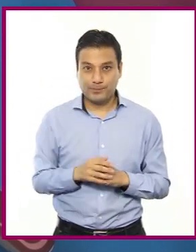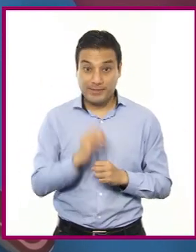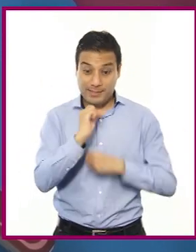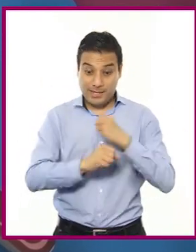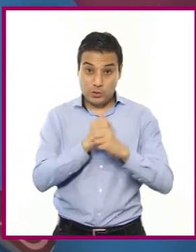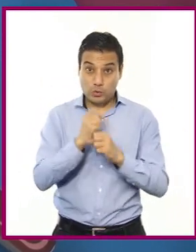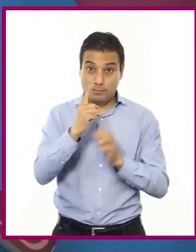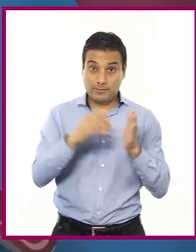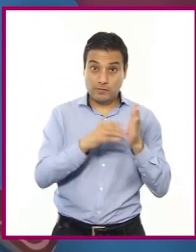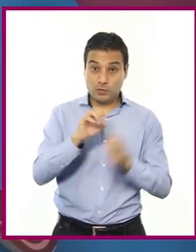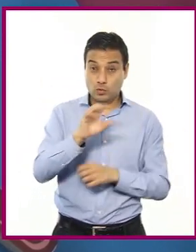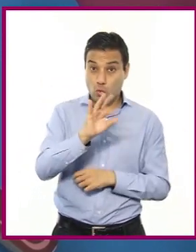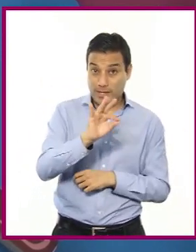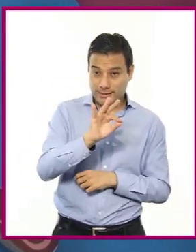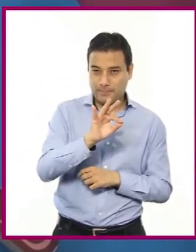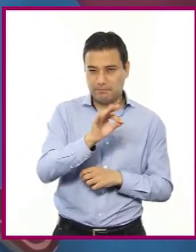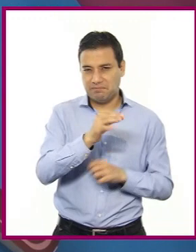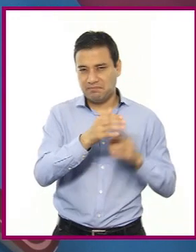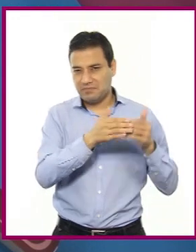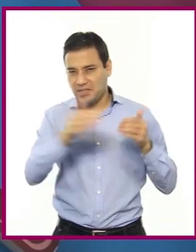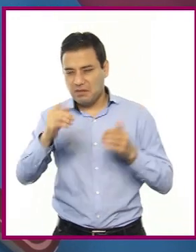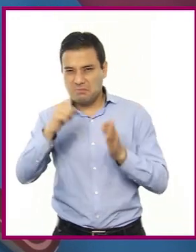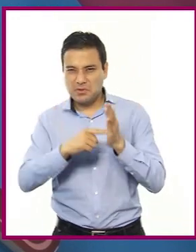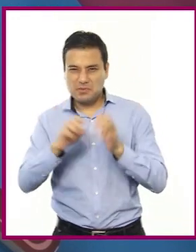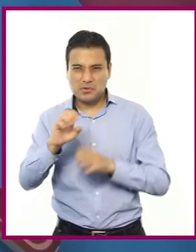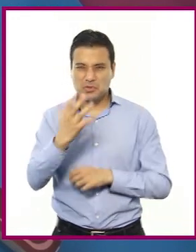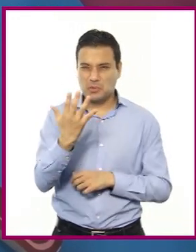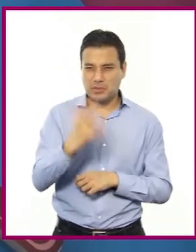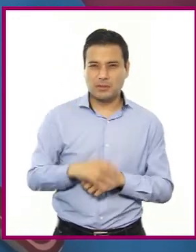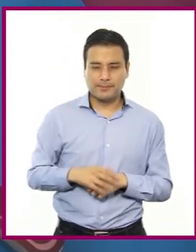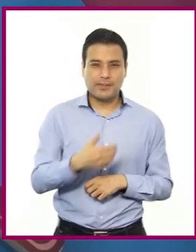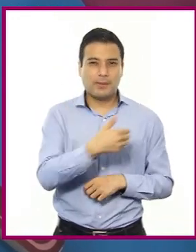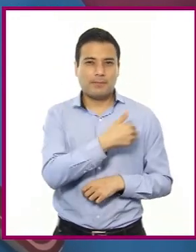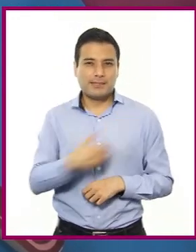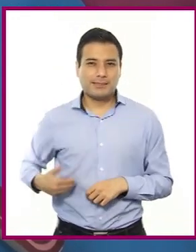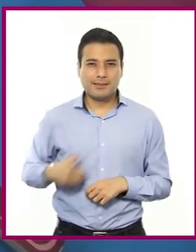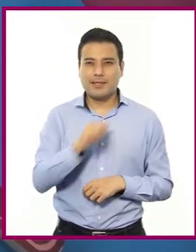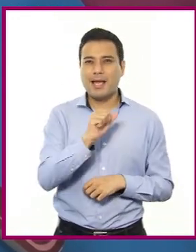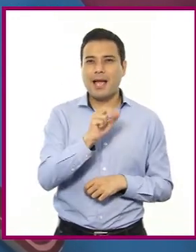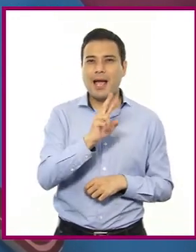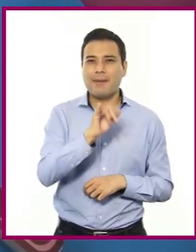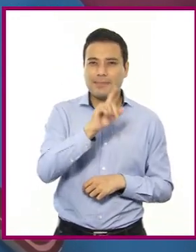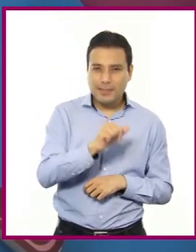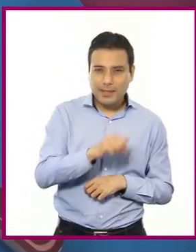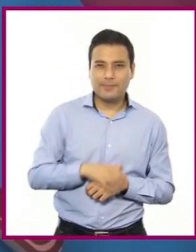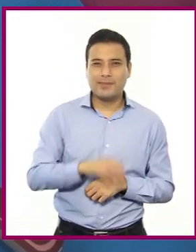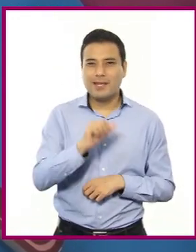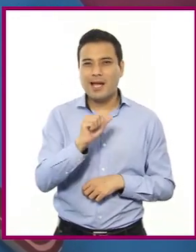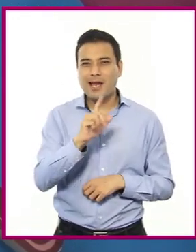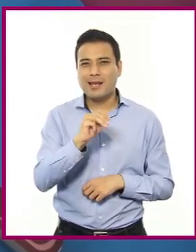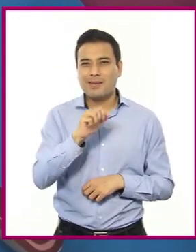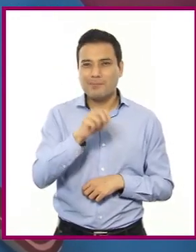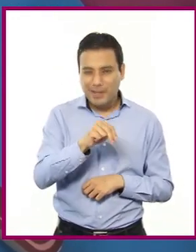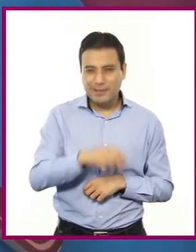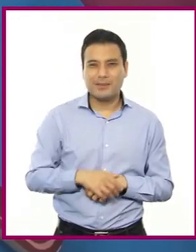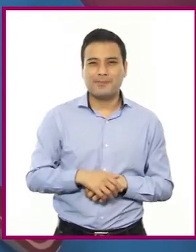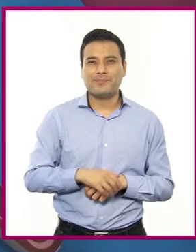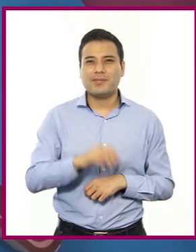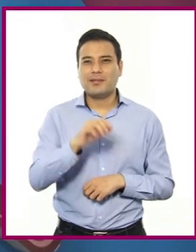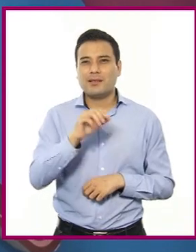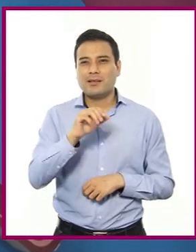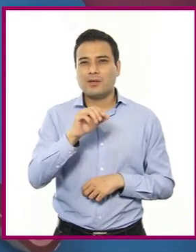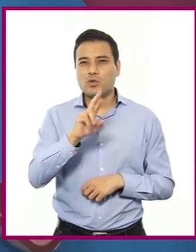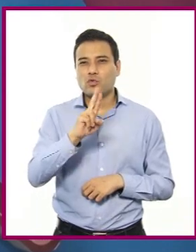40 y hasta finales de los 50, con los gobiernos de Ávila Camacho, Miguel Alemán y Adolfo Ruiz Cortines, las